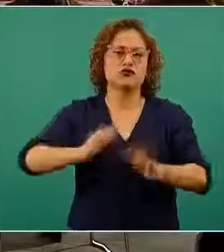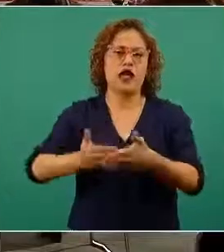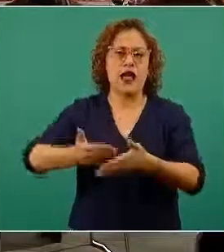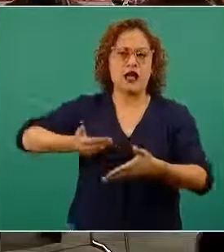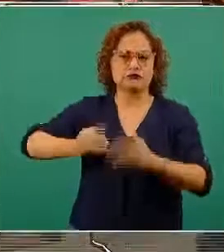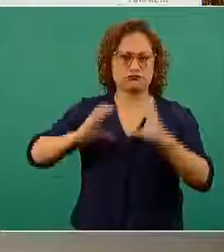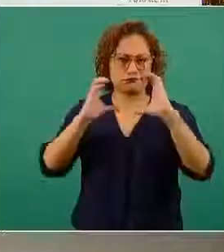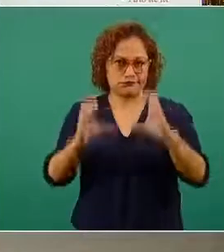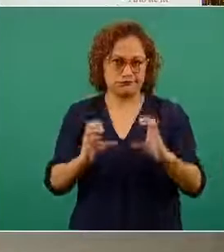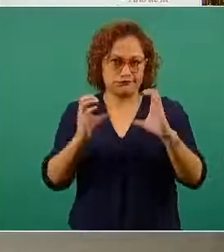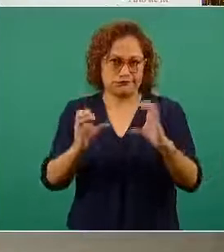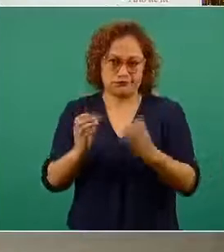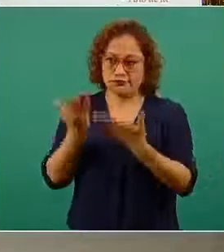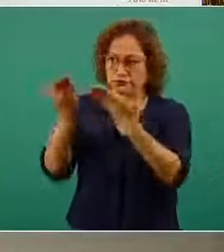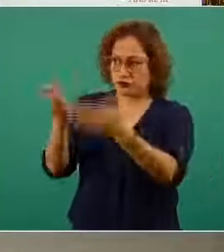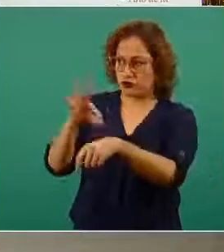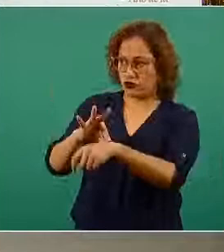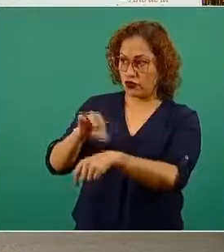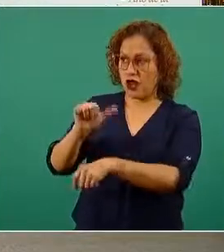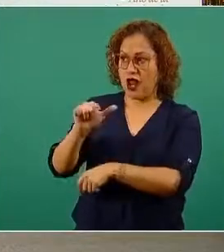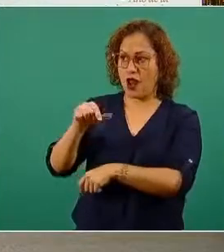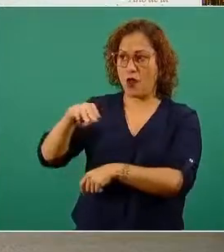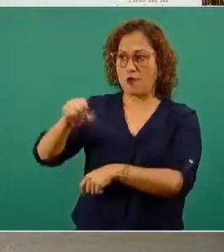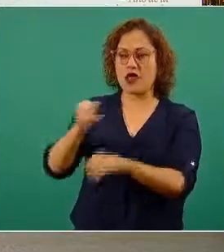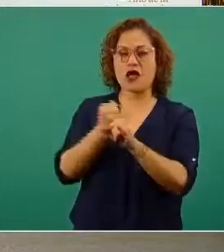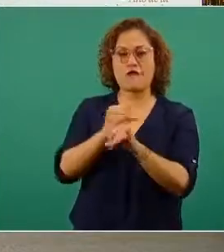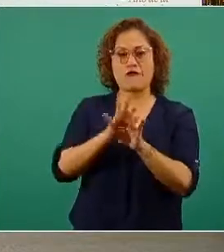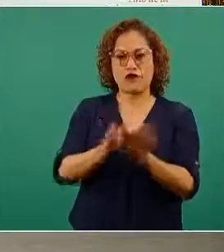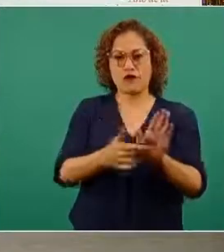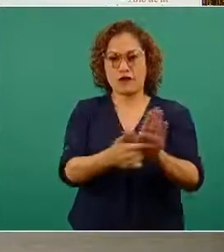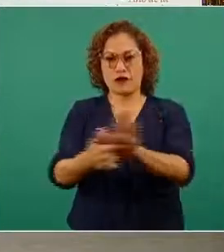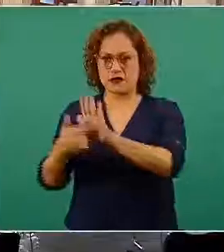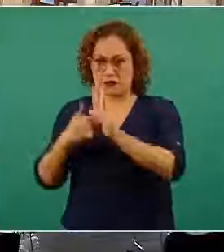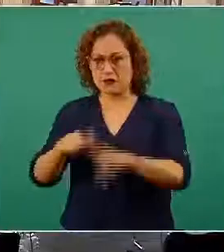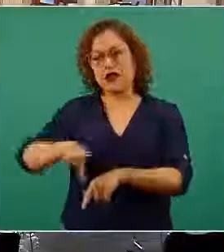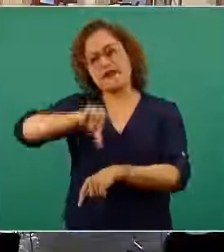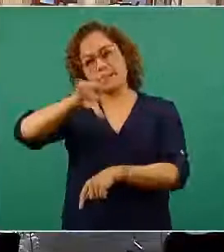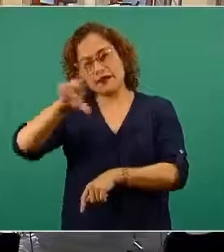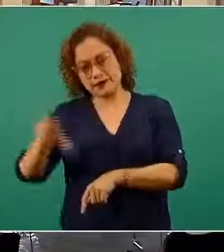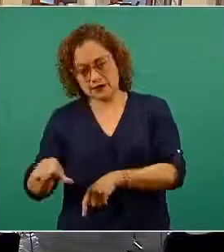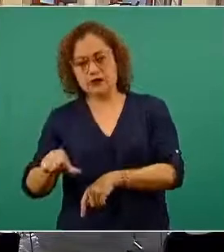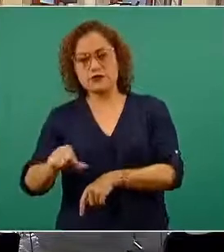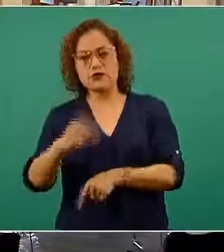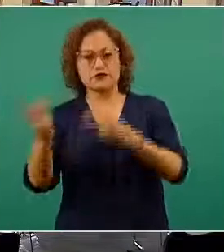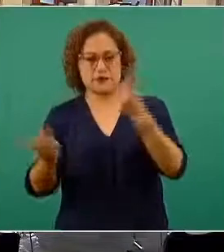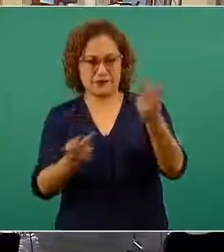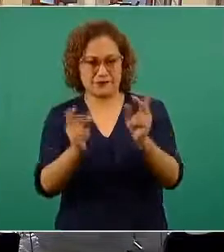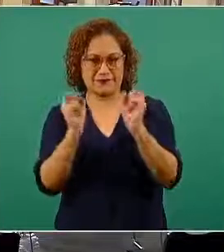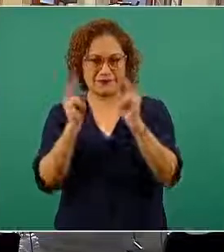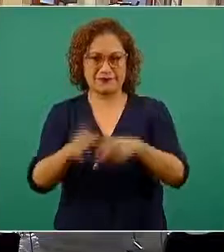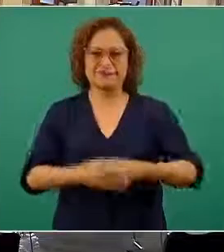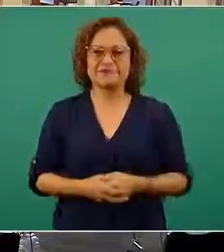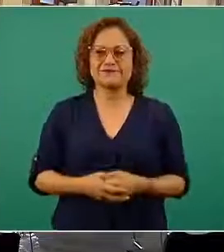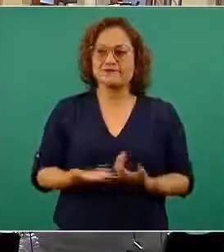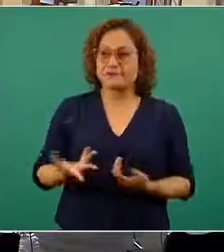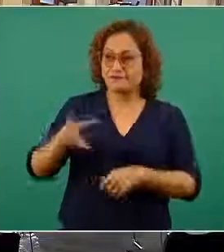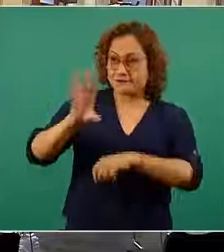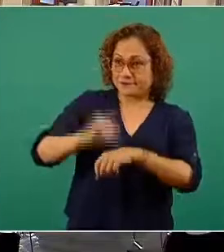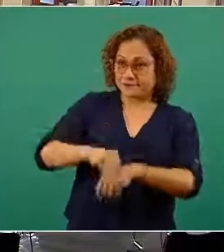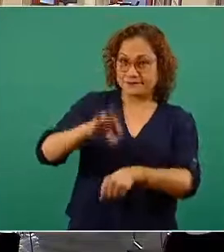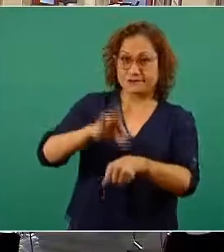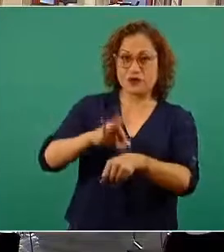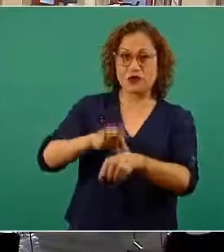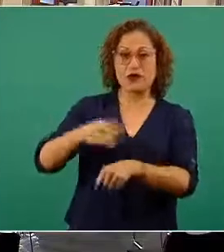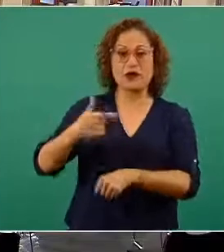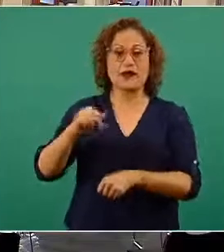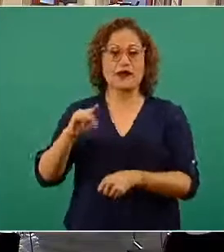técnico, después hablaremos de vacunas y abrimos a preguntas y comentarios. Con su permiso, doctor Hugo López-Gatell, muy buenas tardes también